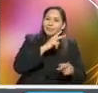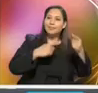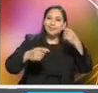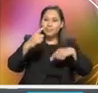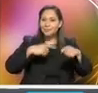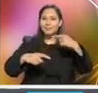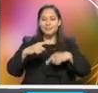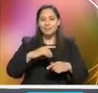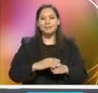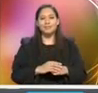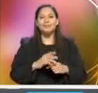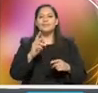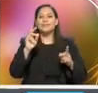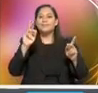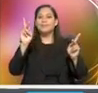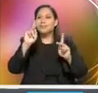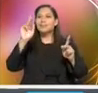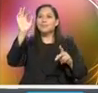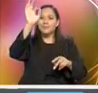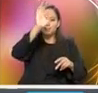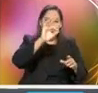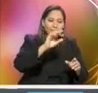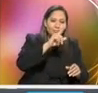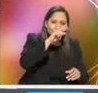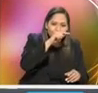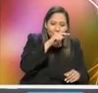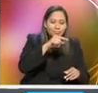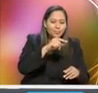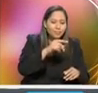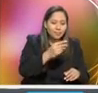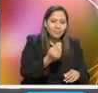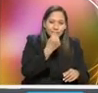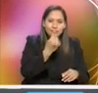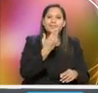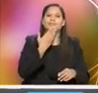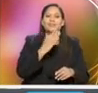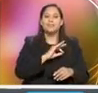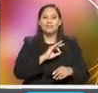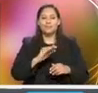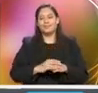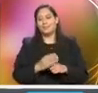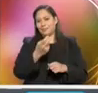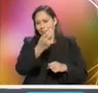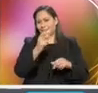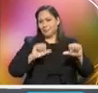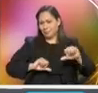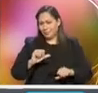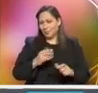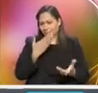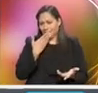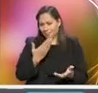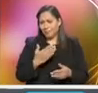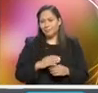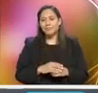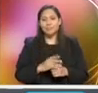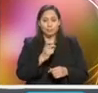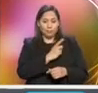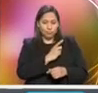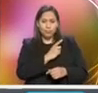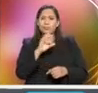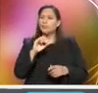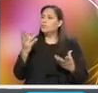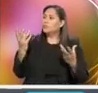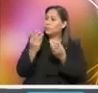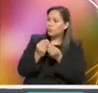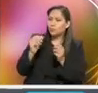este tema de los polinizadores, o sea, y esto del tiempo es muy importante, puede ser una actividad o individual o